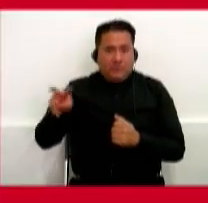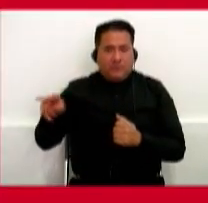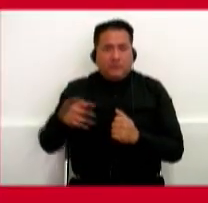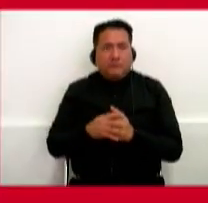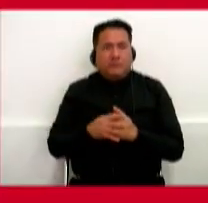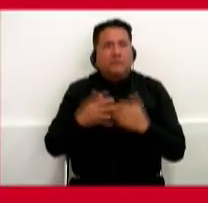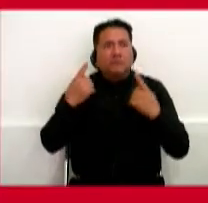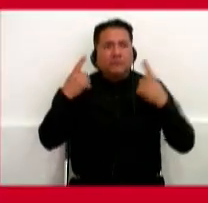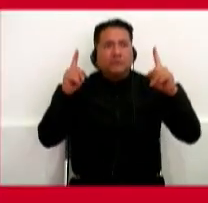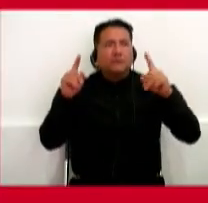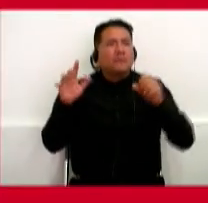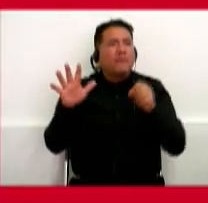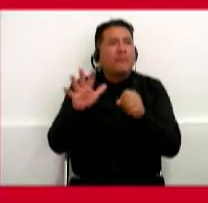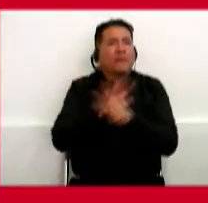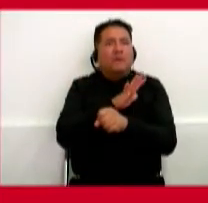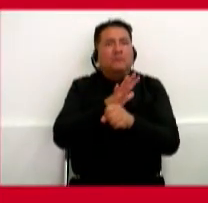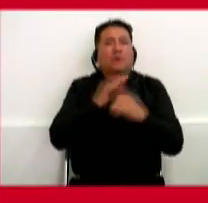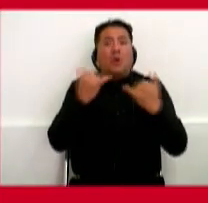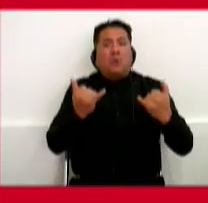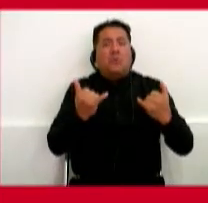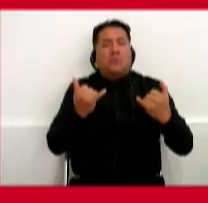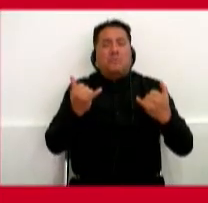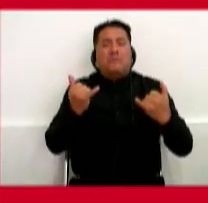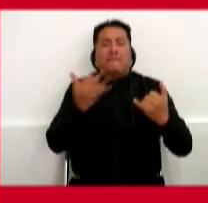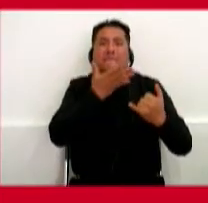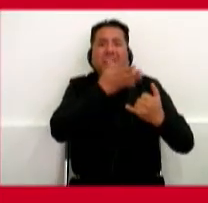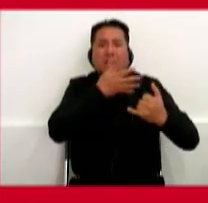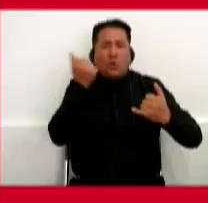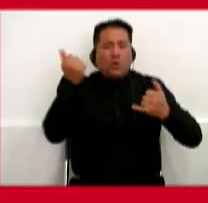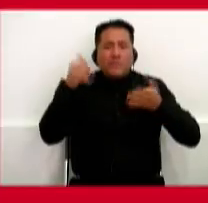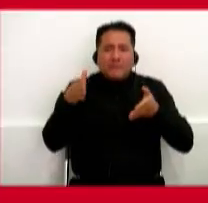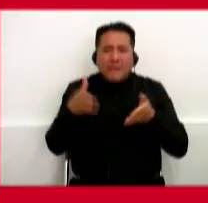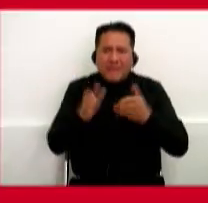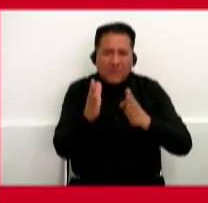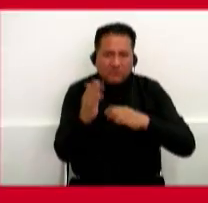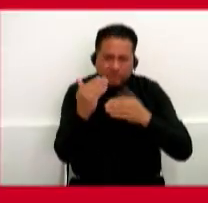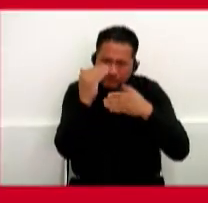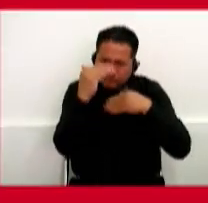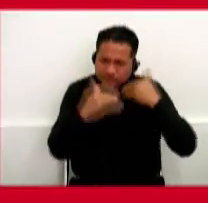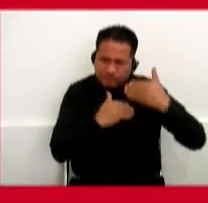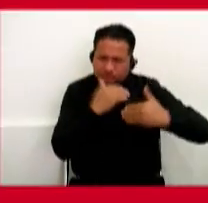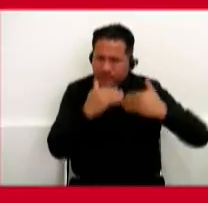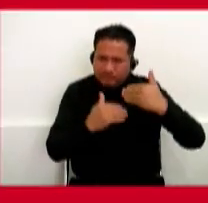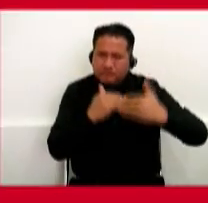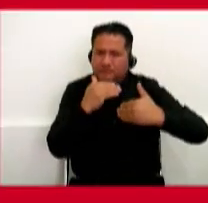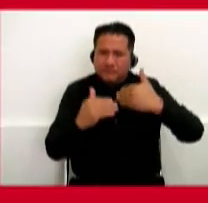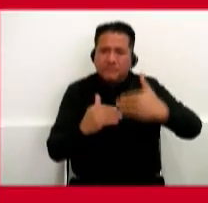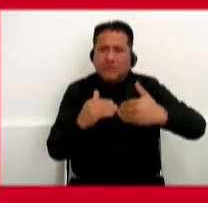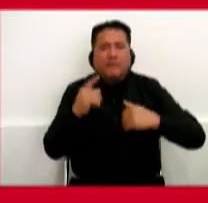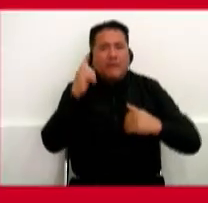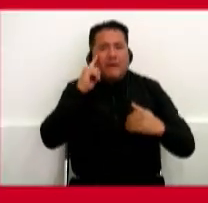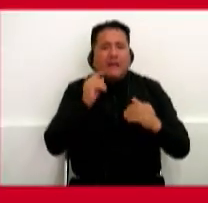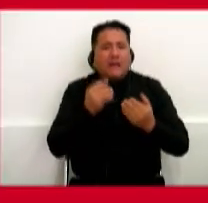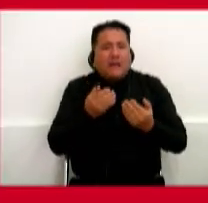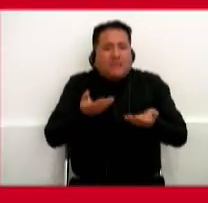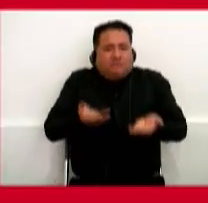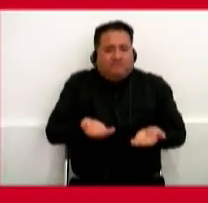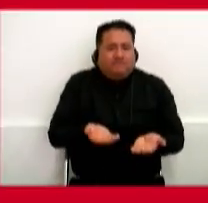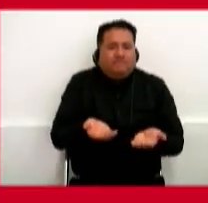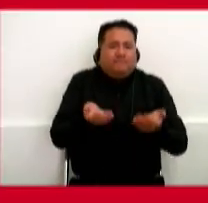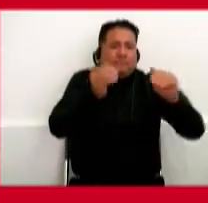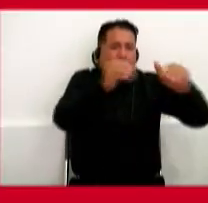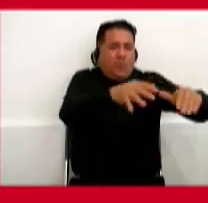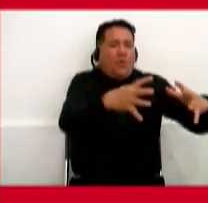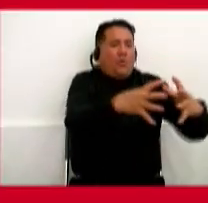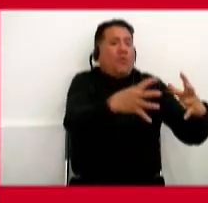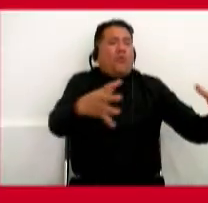que nos permite gestionar de mejor manera el carguillo de camiones.